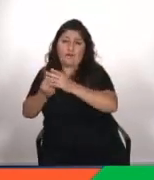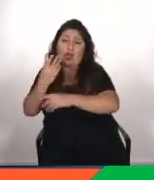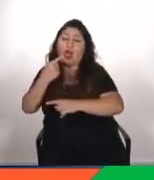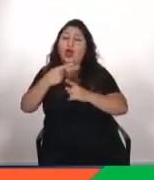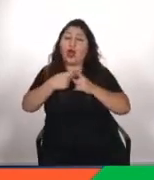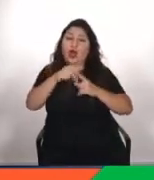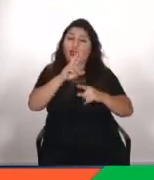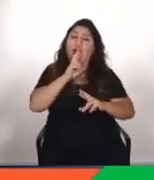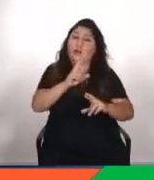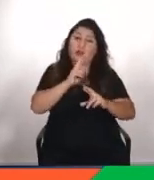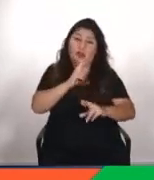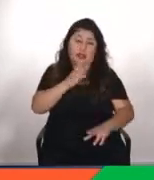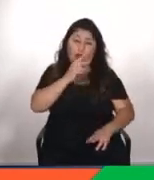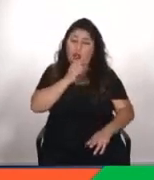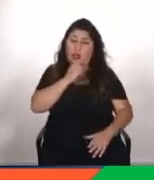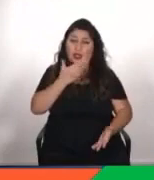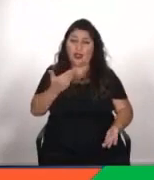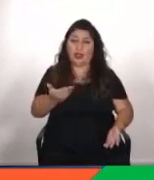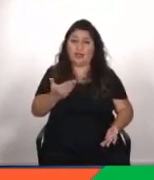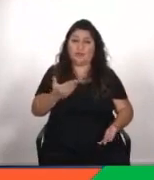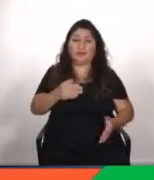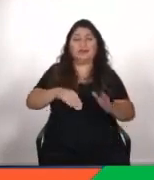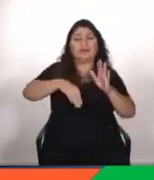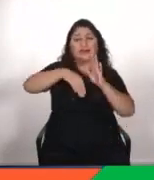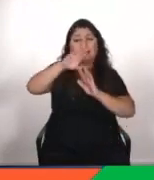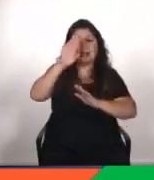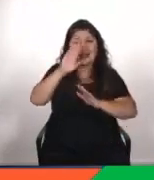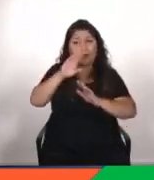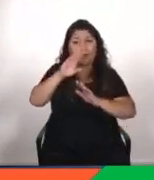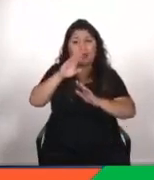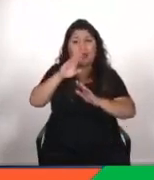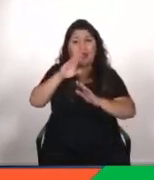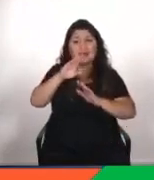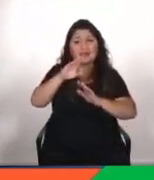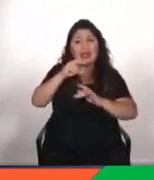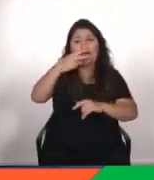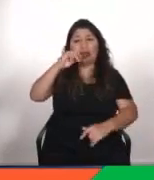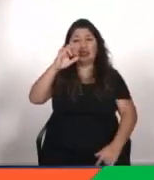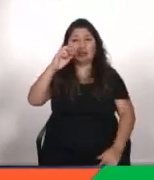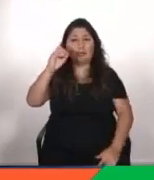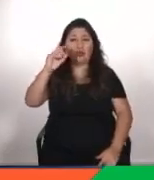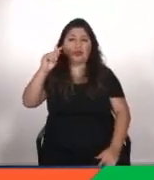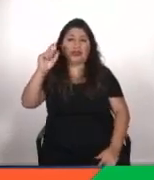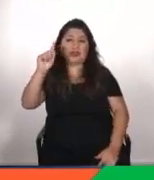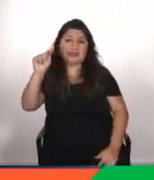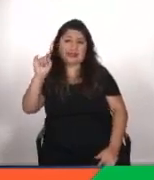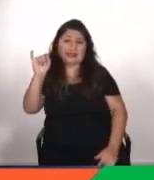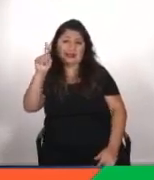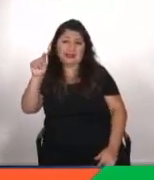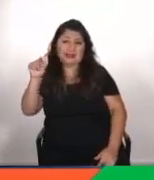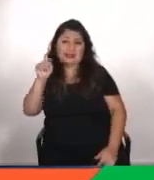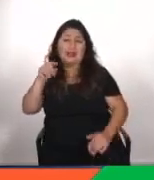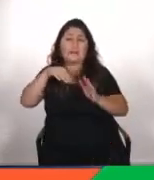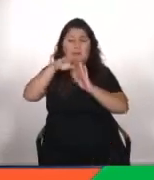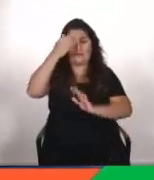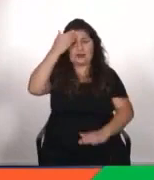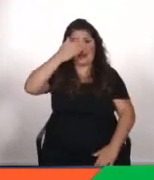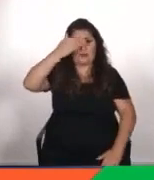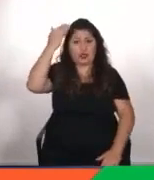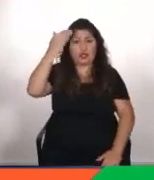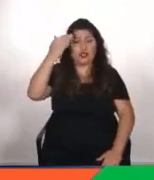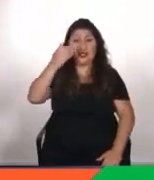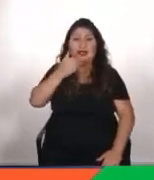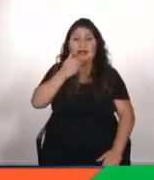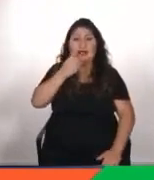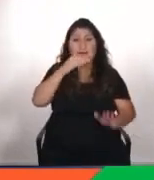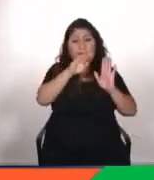los más famosos son la conjetura de Goldbach y la hipótesis de Riemann. Otra lista nueva, digamos después de aquella de Hilbert, es la